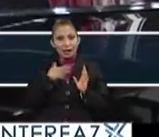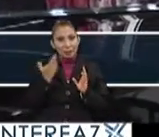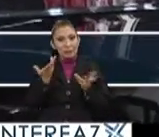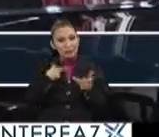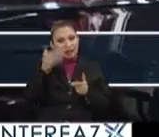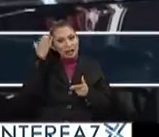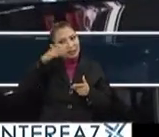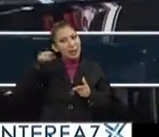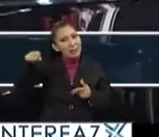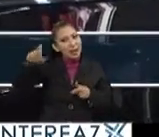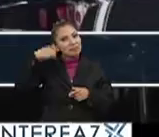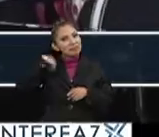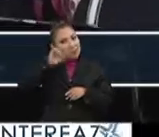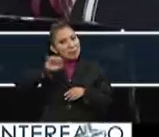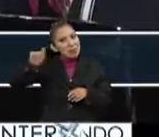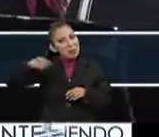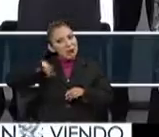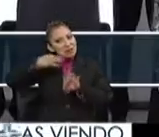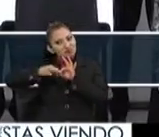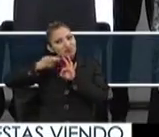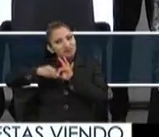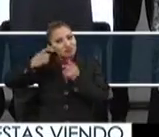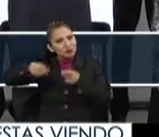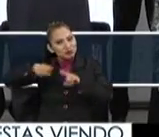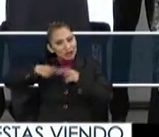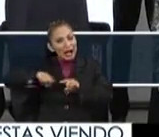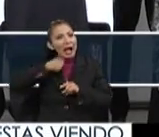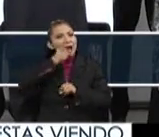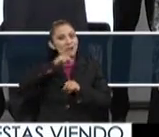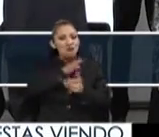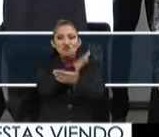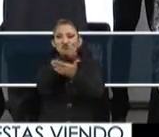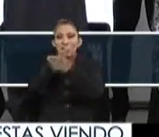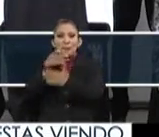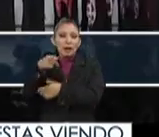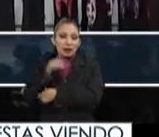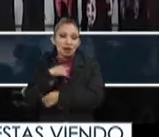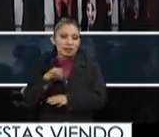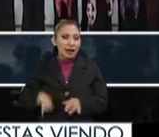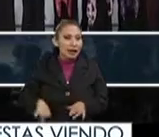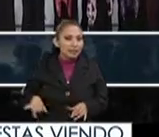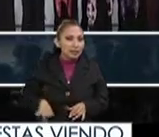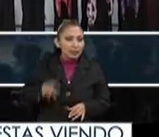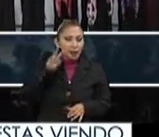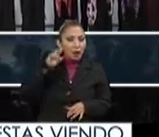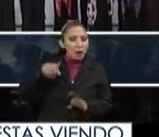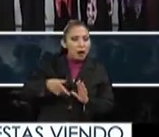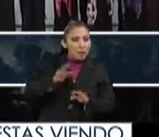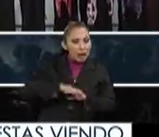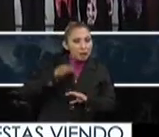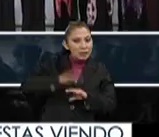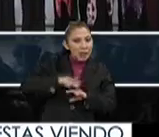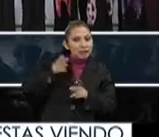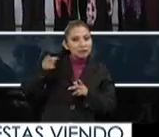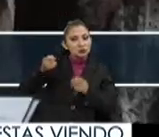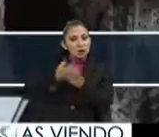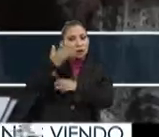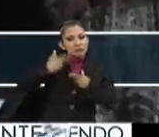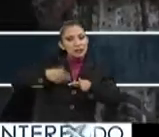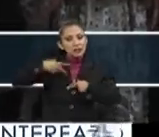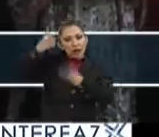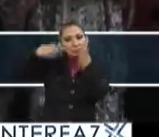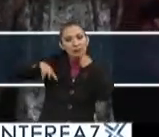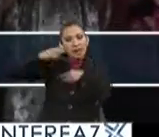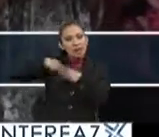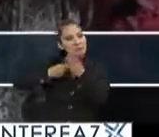los concertistas ya tienen su público, hay gente que va a verlos, pero también lo interesante es cómo cada vez más hay nuevos públicos, ¿no? Que también